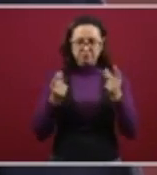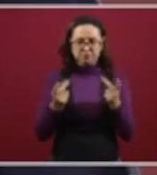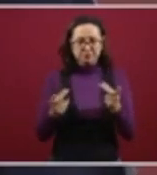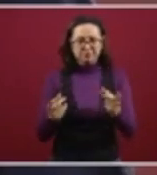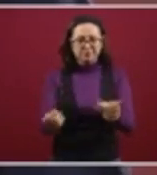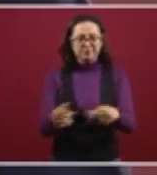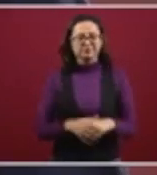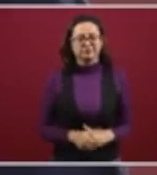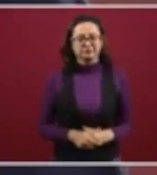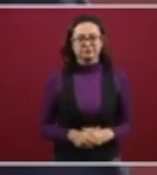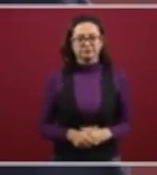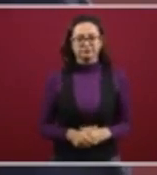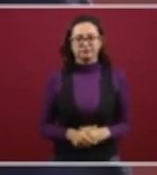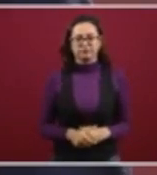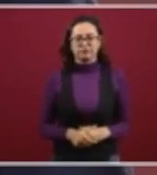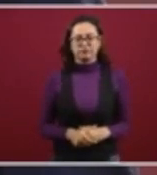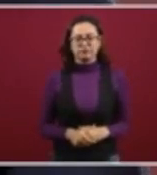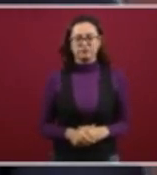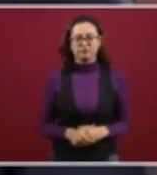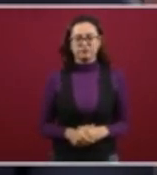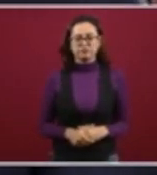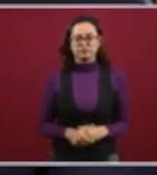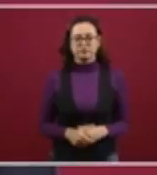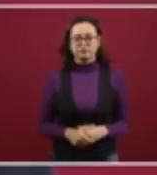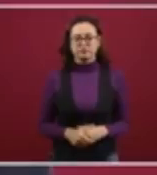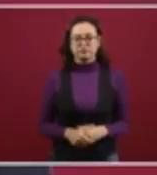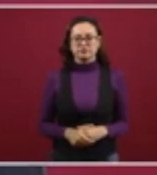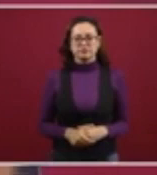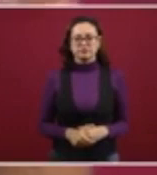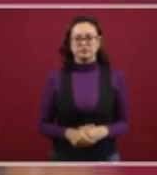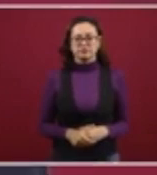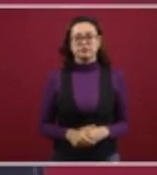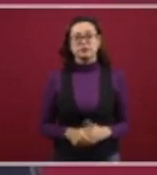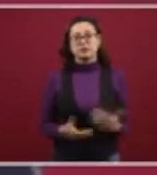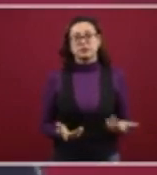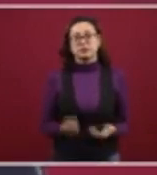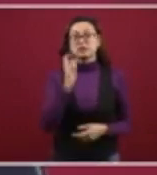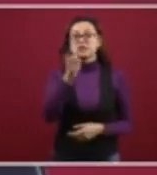No quiere decir que lo celebre,